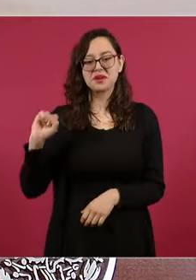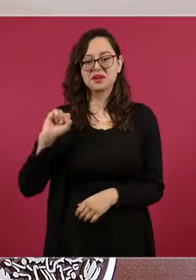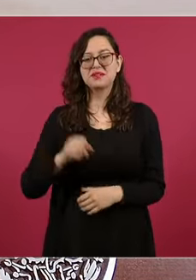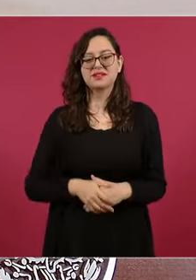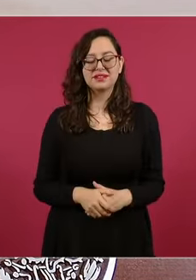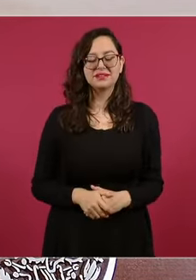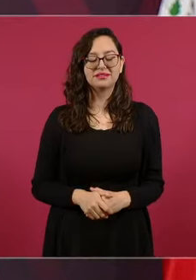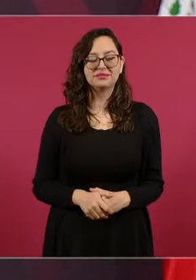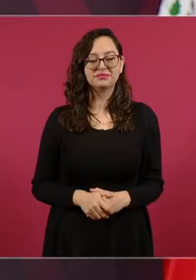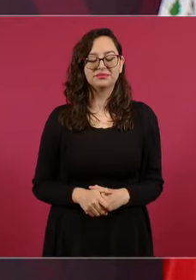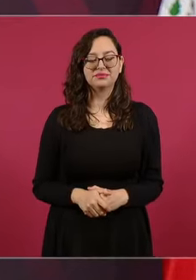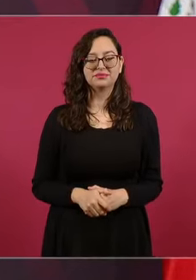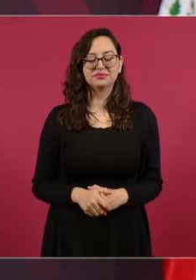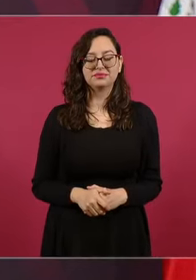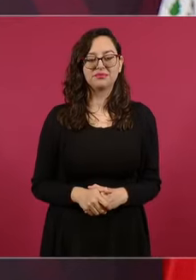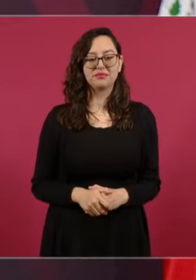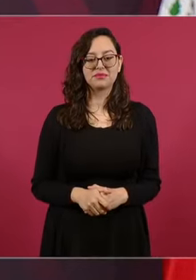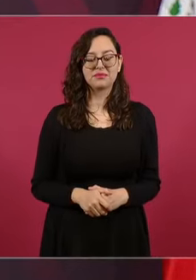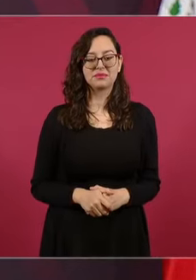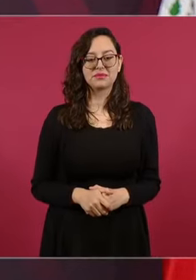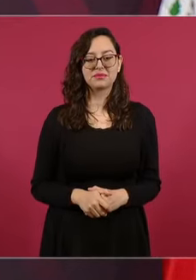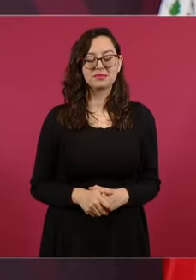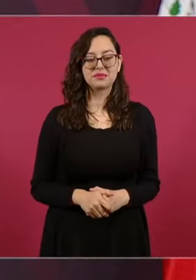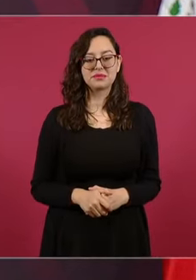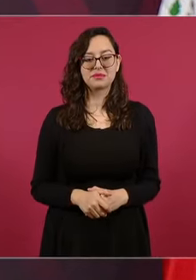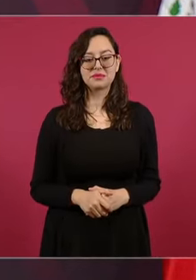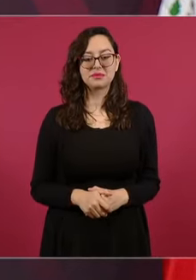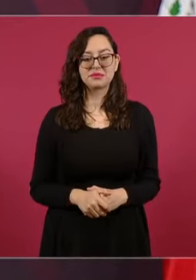bueno para el béisbol de joven,